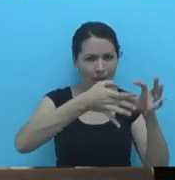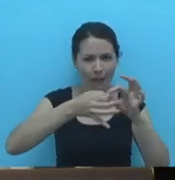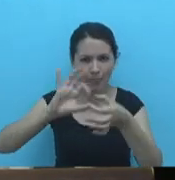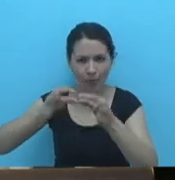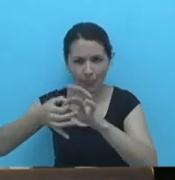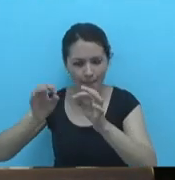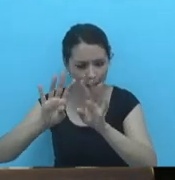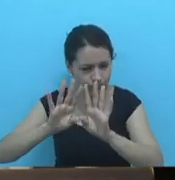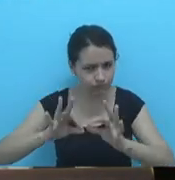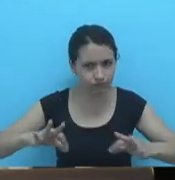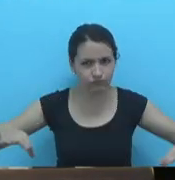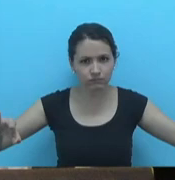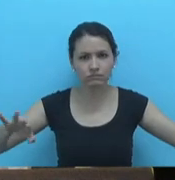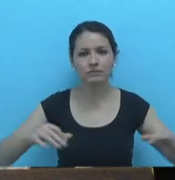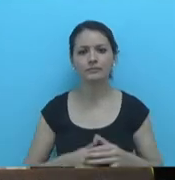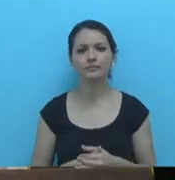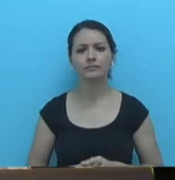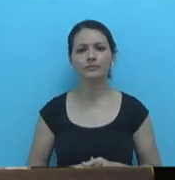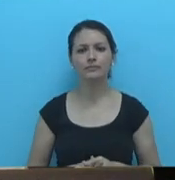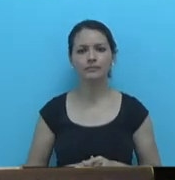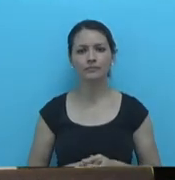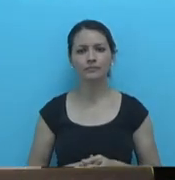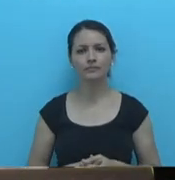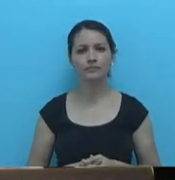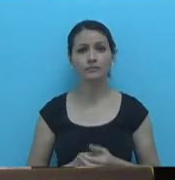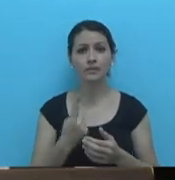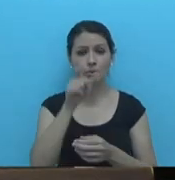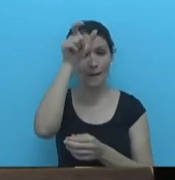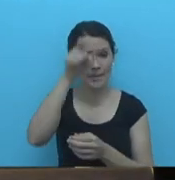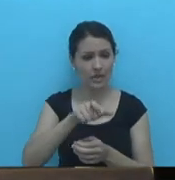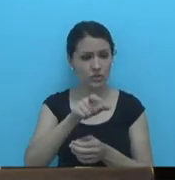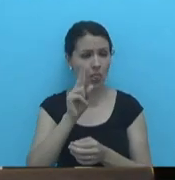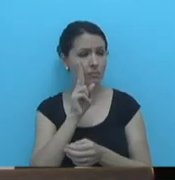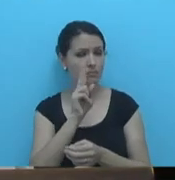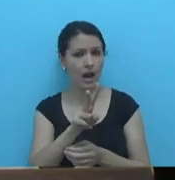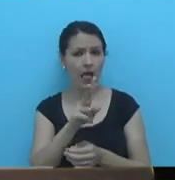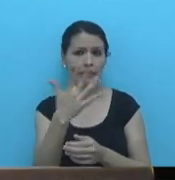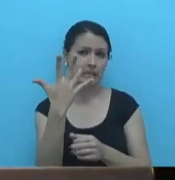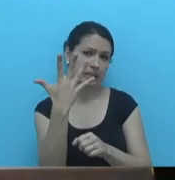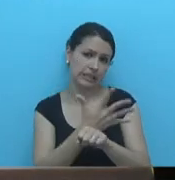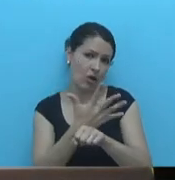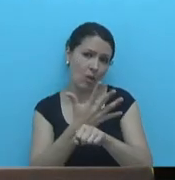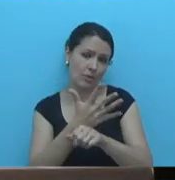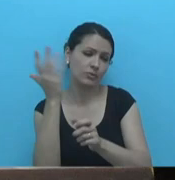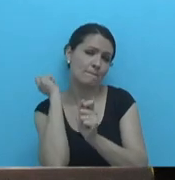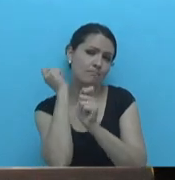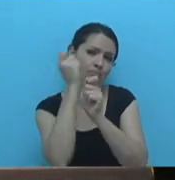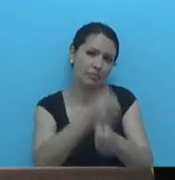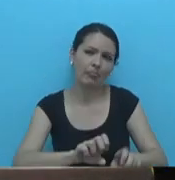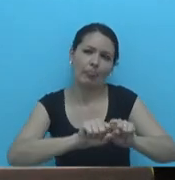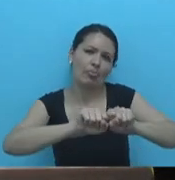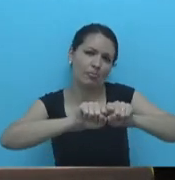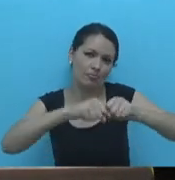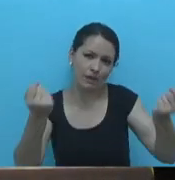localidad bonaerense de San Pedro, y un marinero francés en solo 5 minutos con un mazazo destruye